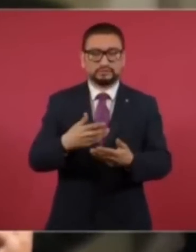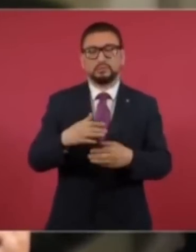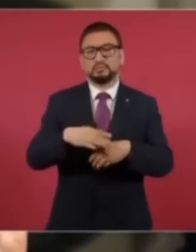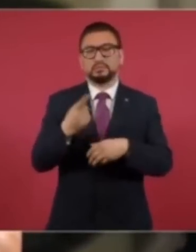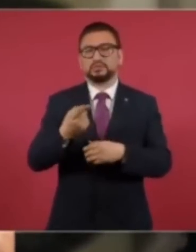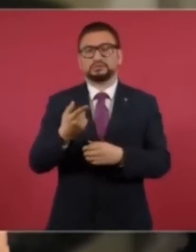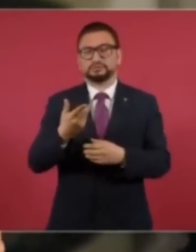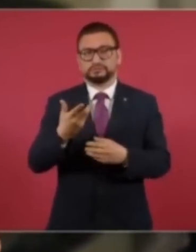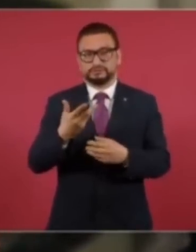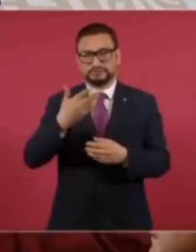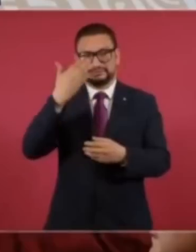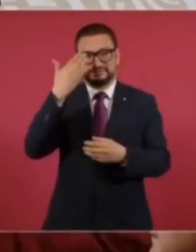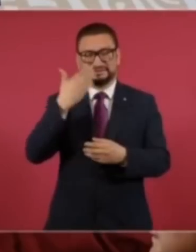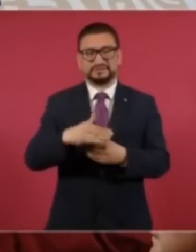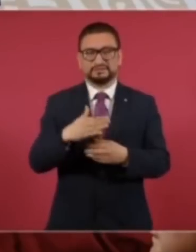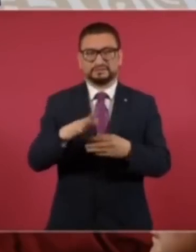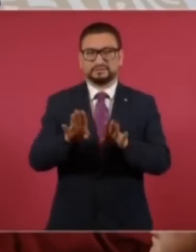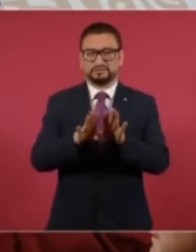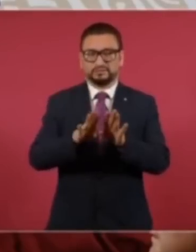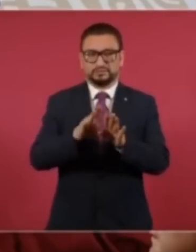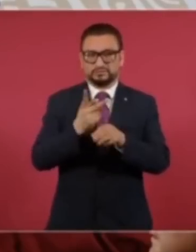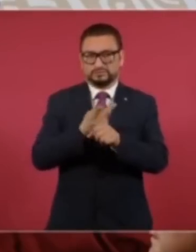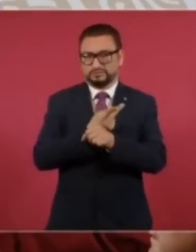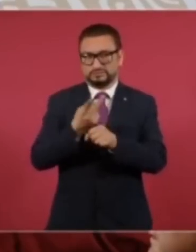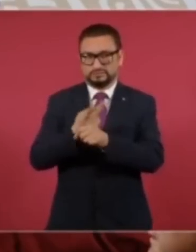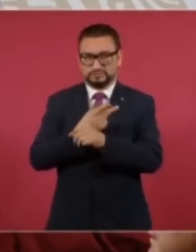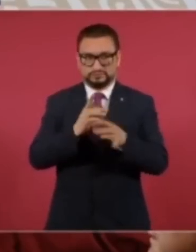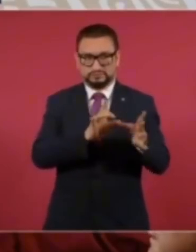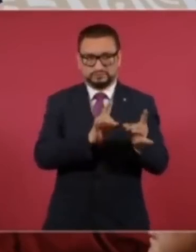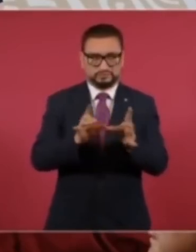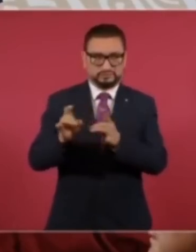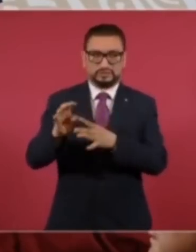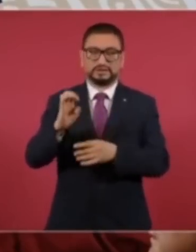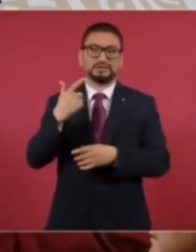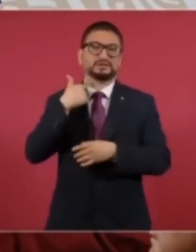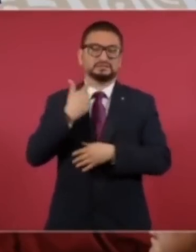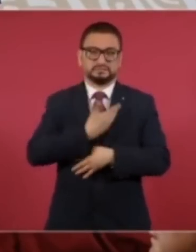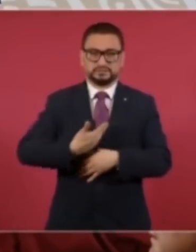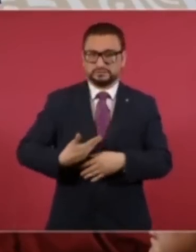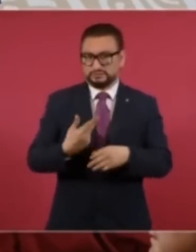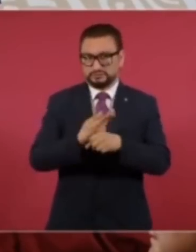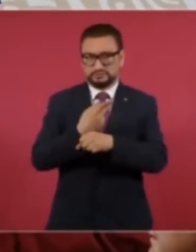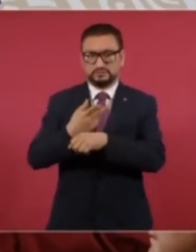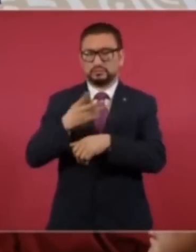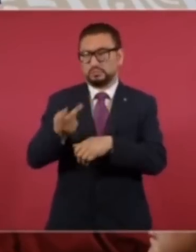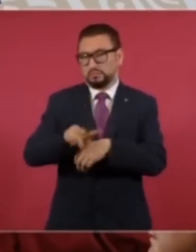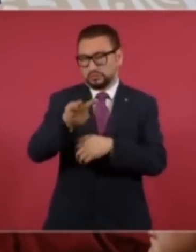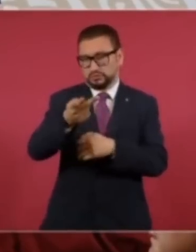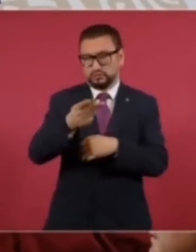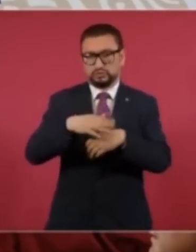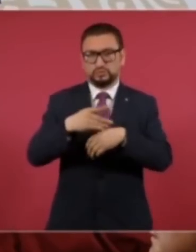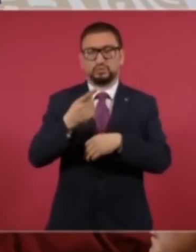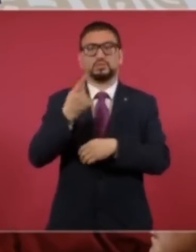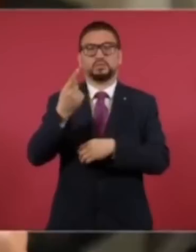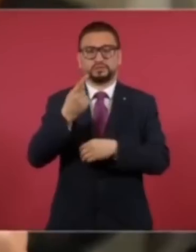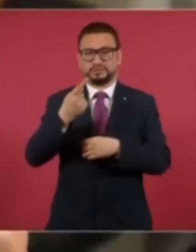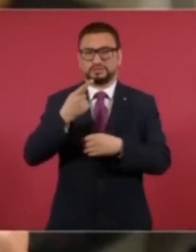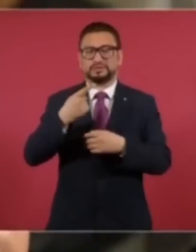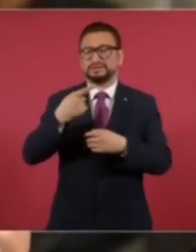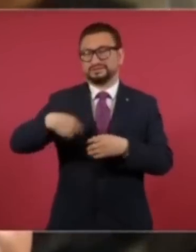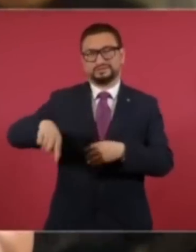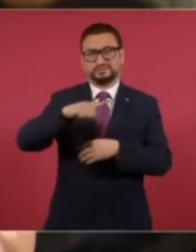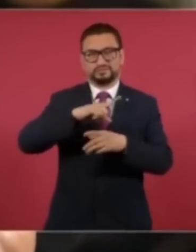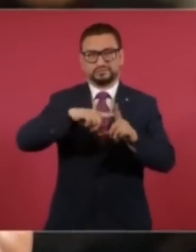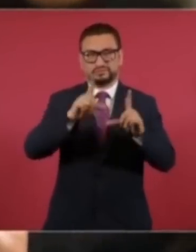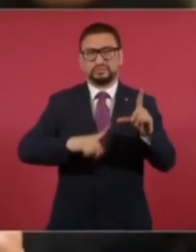estos grandes flagelos que generaron algunos de estos expresidentes. Se lo pregunto porque hay un clamor en el